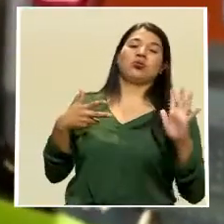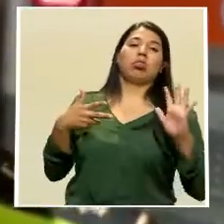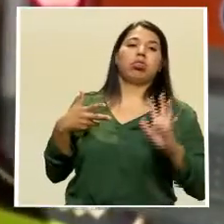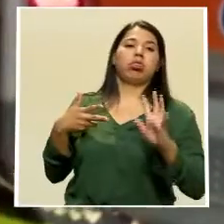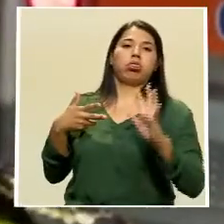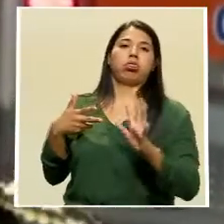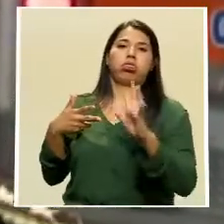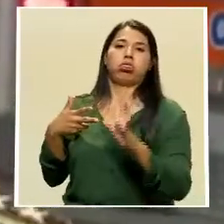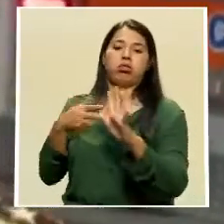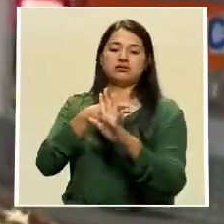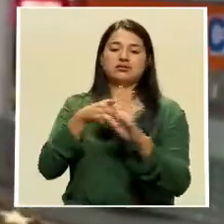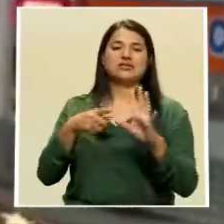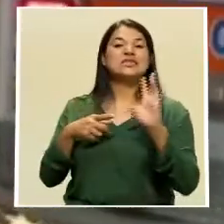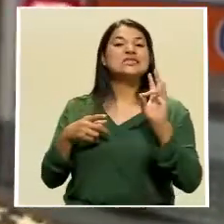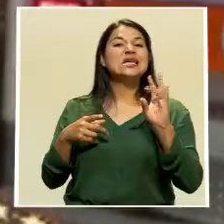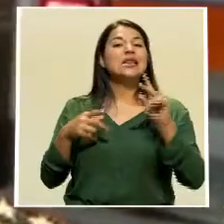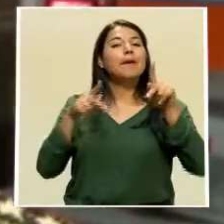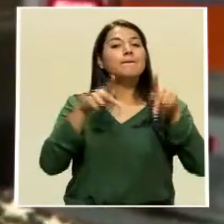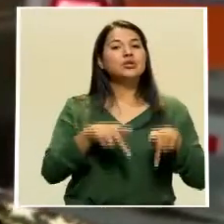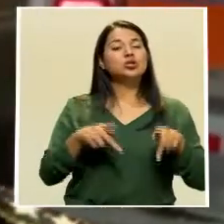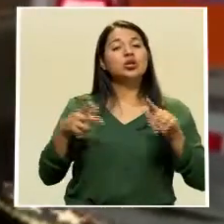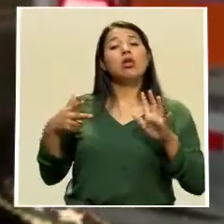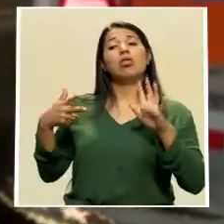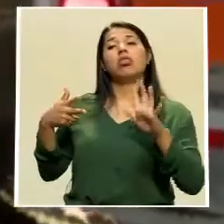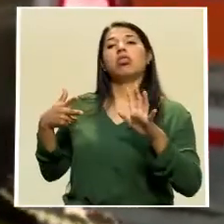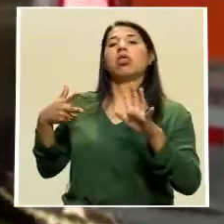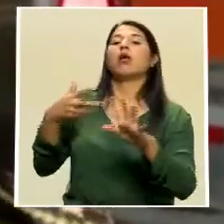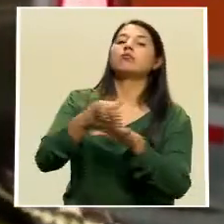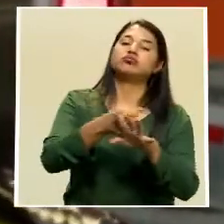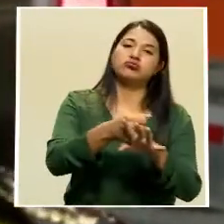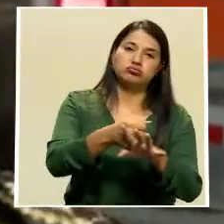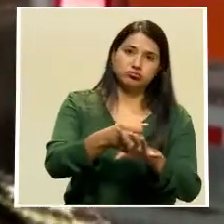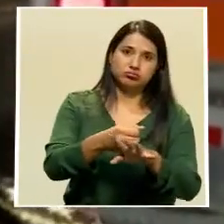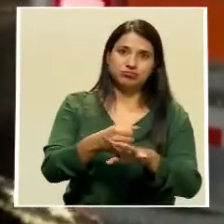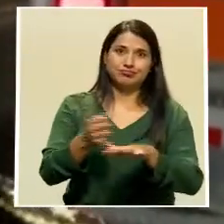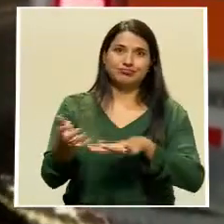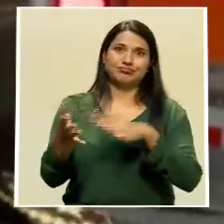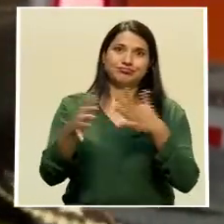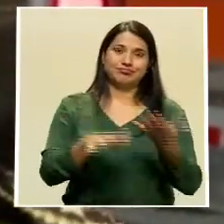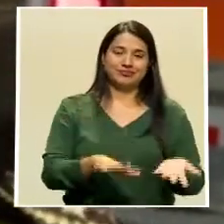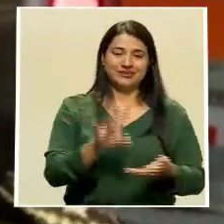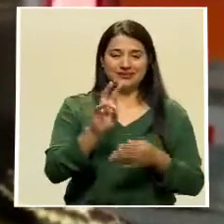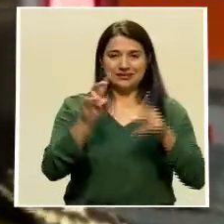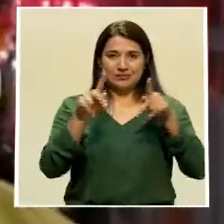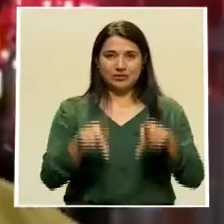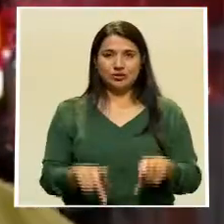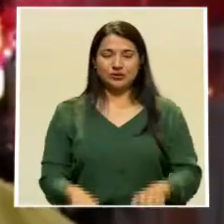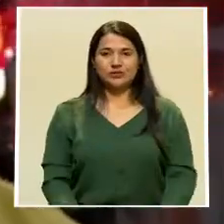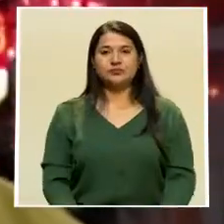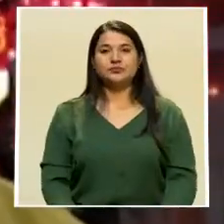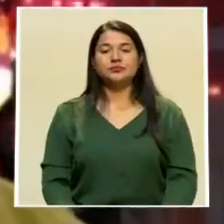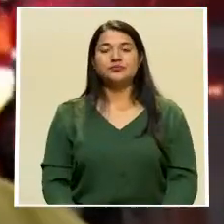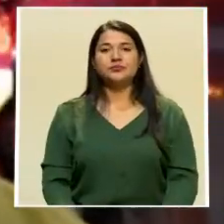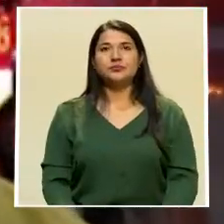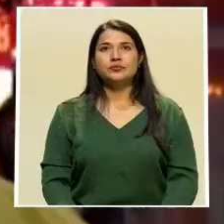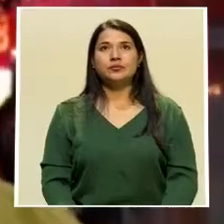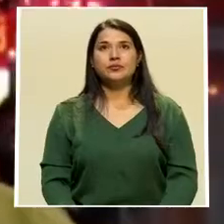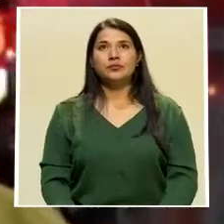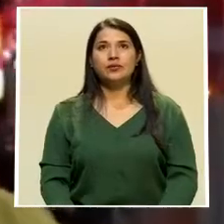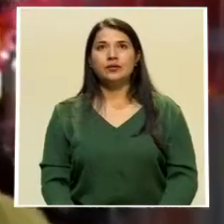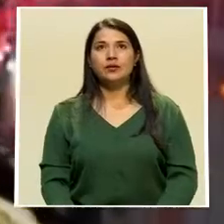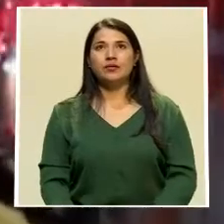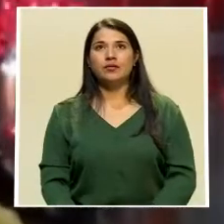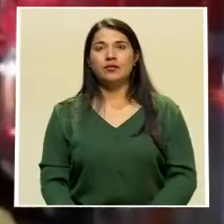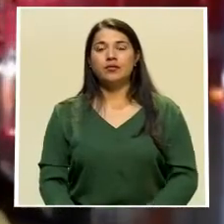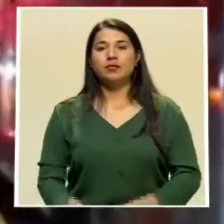se brinda ante la solicitud de un apoyo que piden nuestros compañeros, es cuando se da el incidente de tránsito. Ellos salieron con